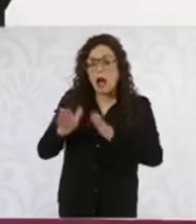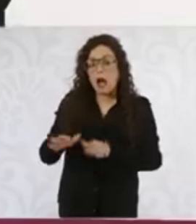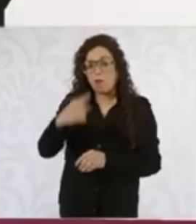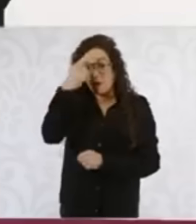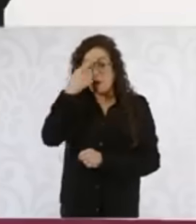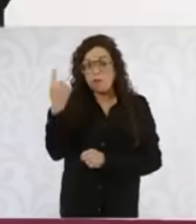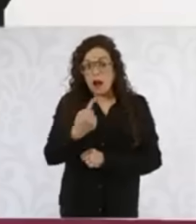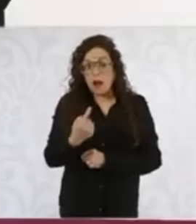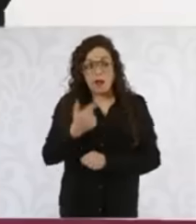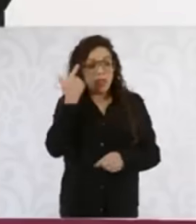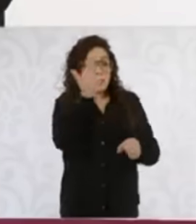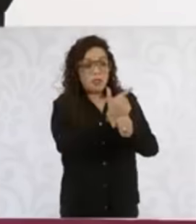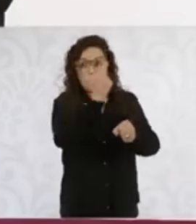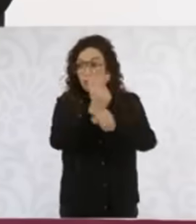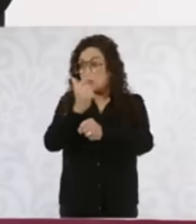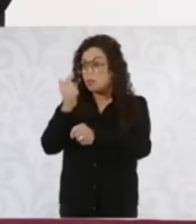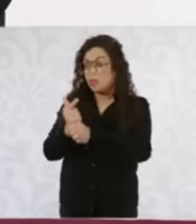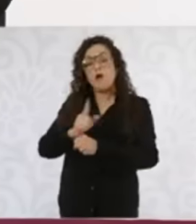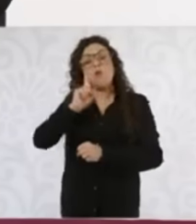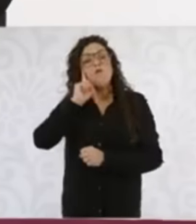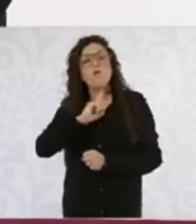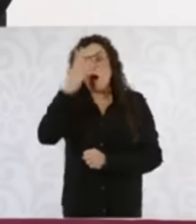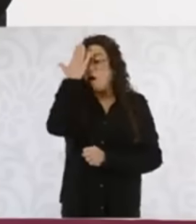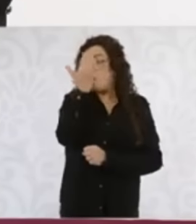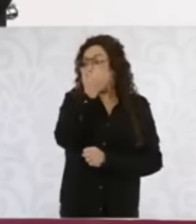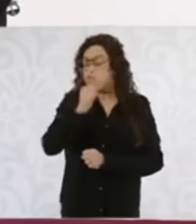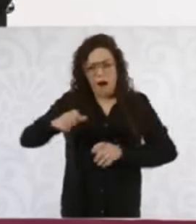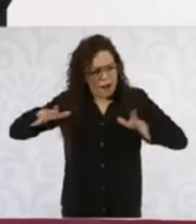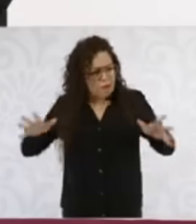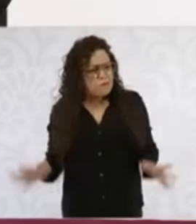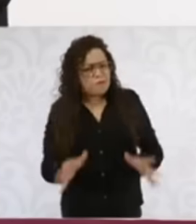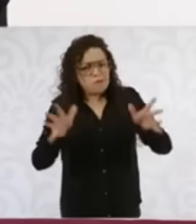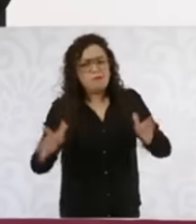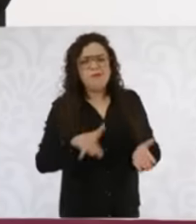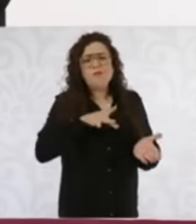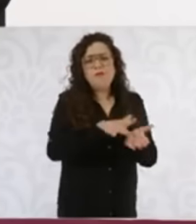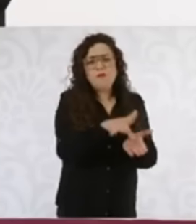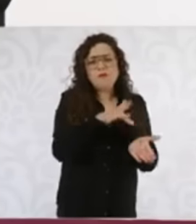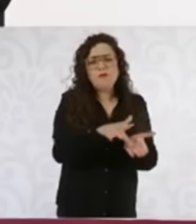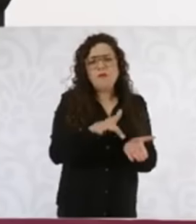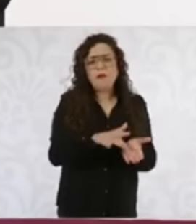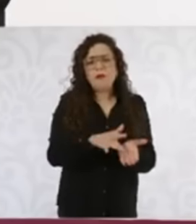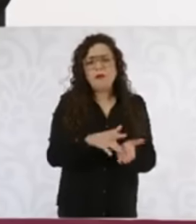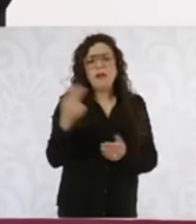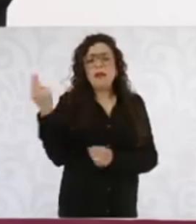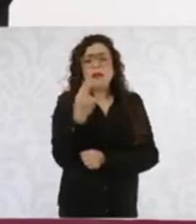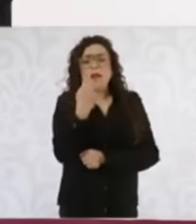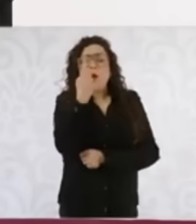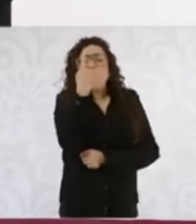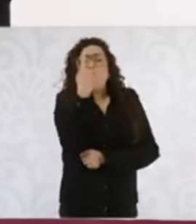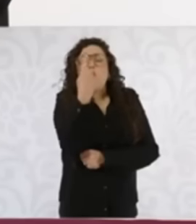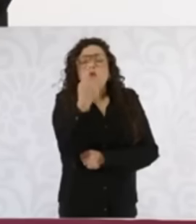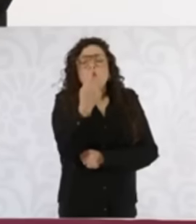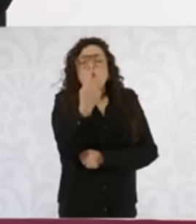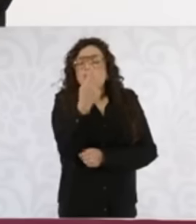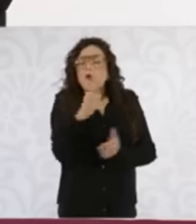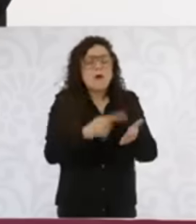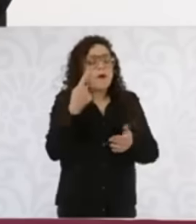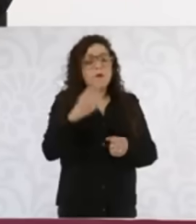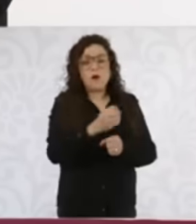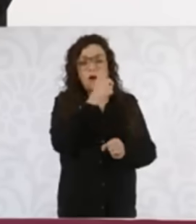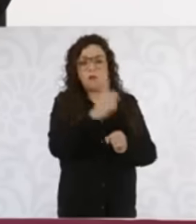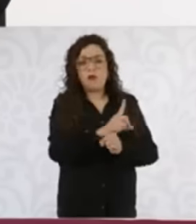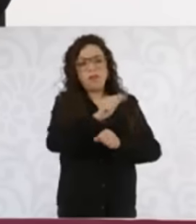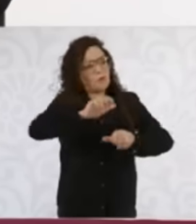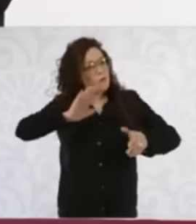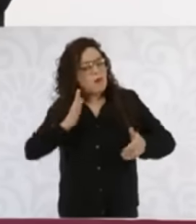también dicen la oposición. Además, la presidenta Claudia Sheinbaum Pardo aclara y